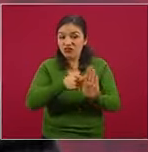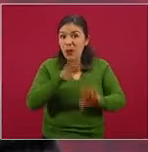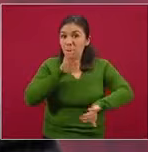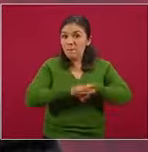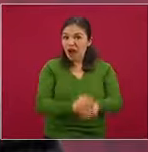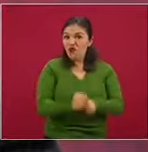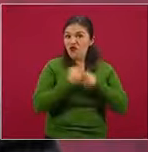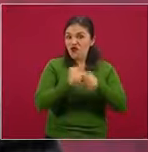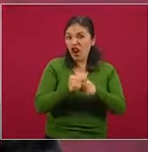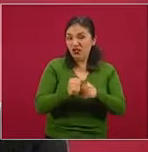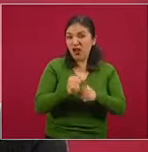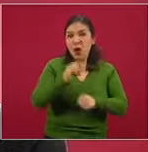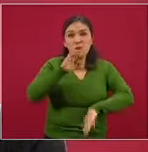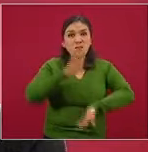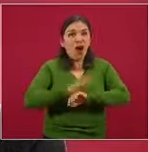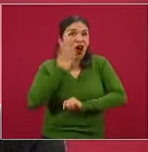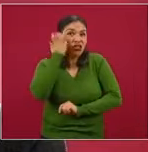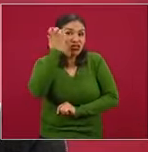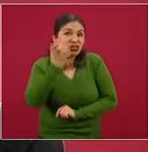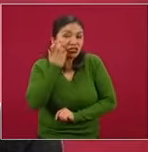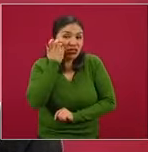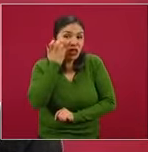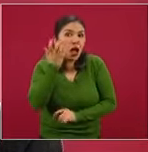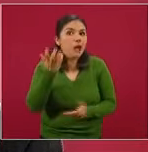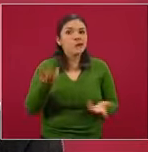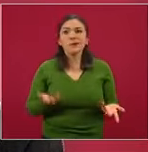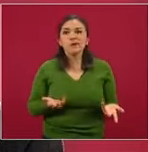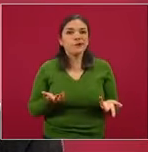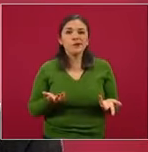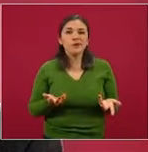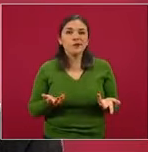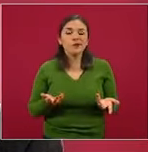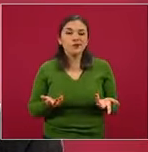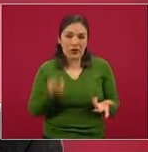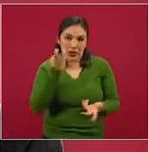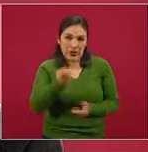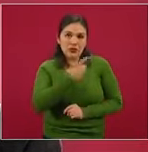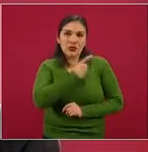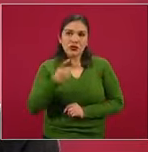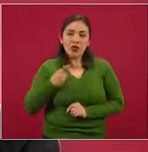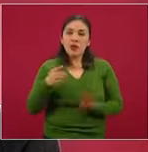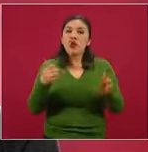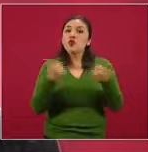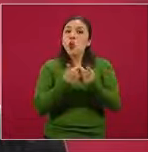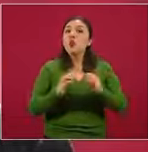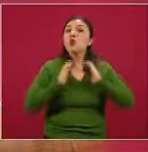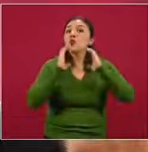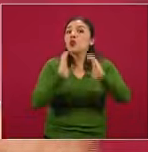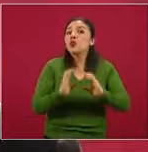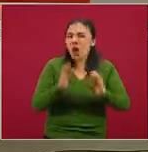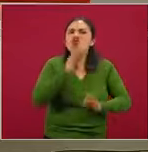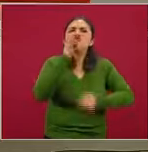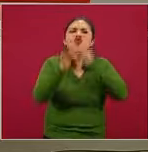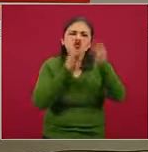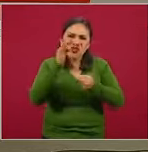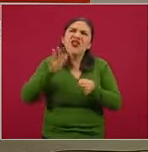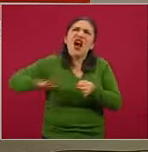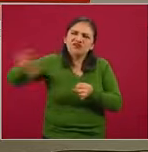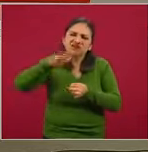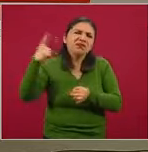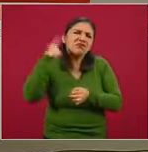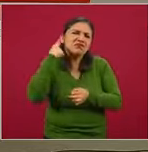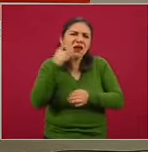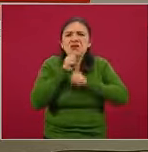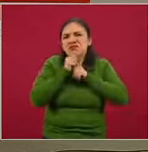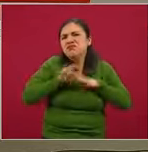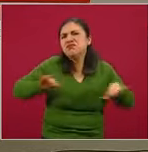propiedades ventajosas. Y por lo tanto debemos interpretar con cautela, aunque la noticia se propaga casi